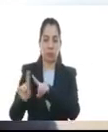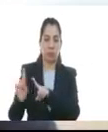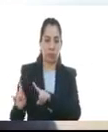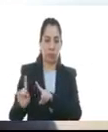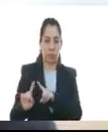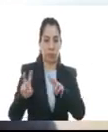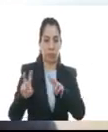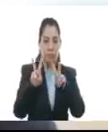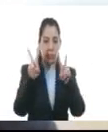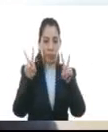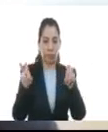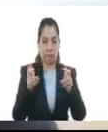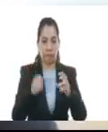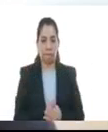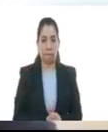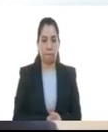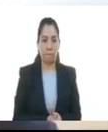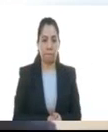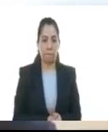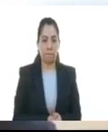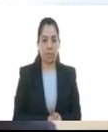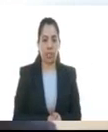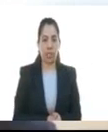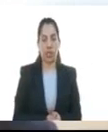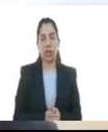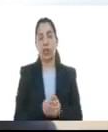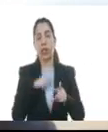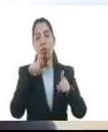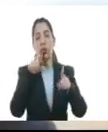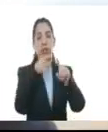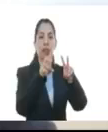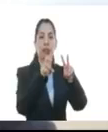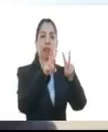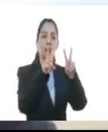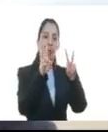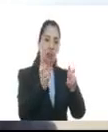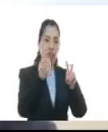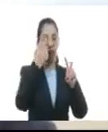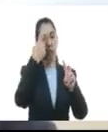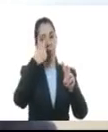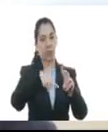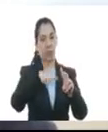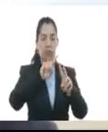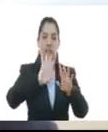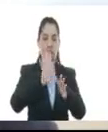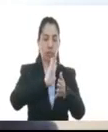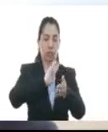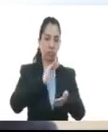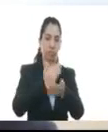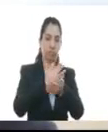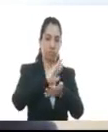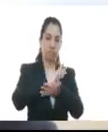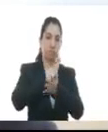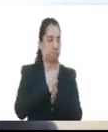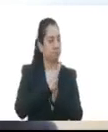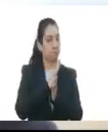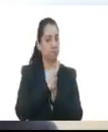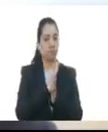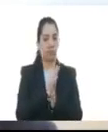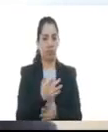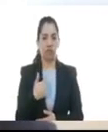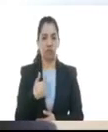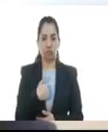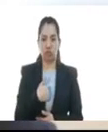temas de la agenda, de la lucha en contra de la discriminación. Y yo no